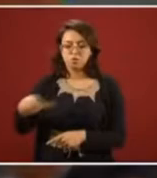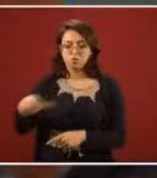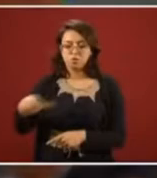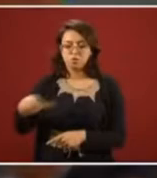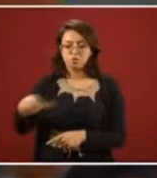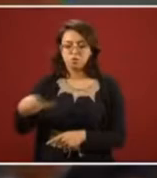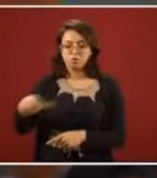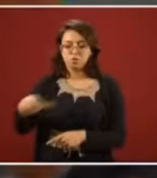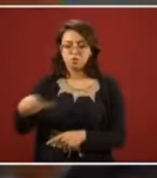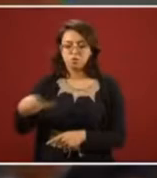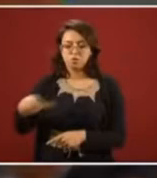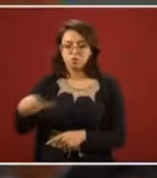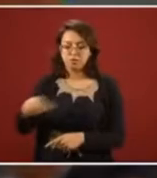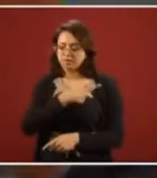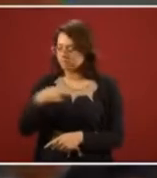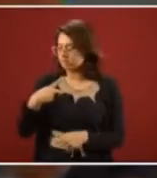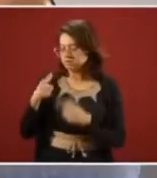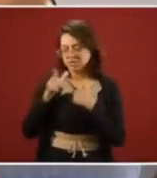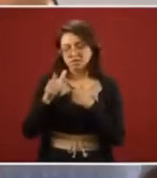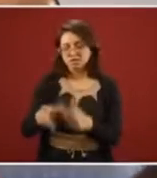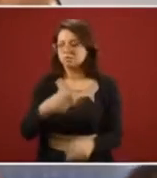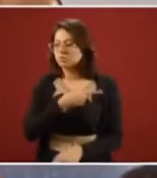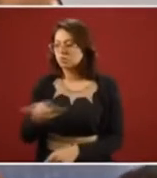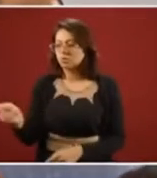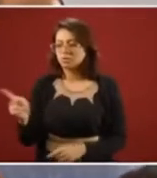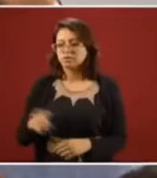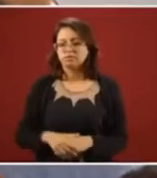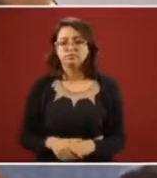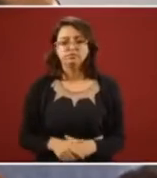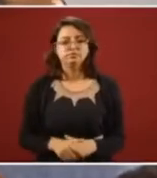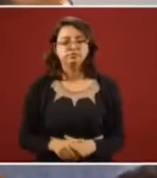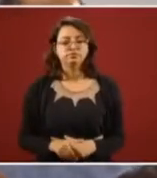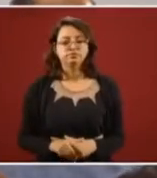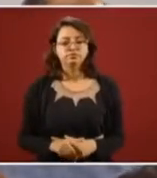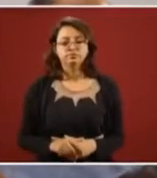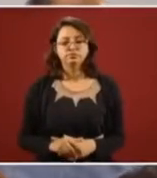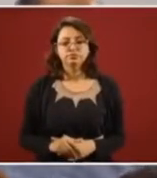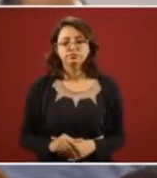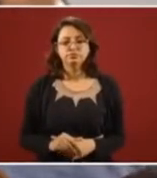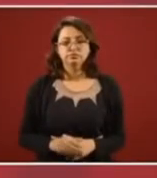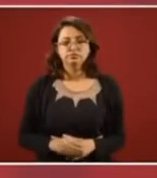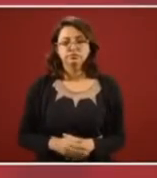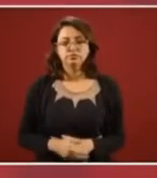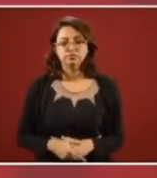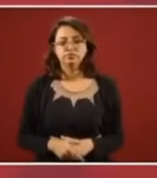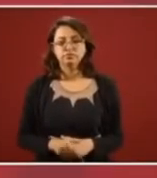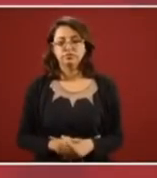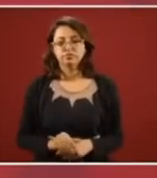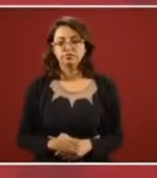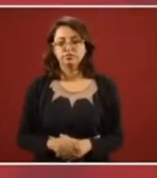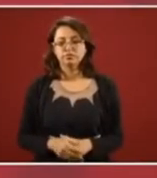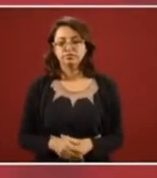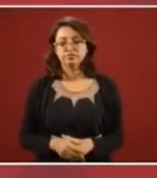por si este este es un asunto